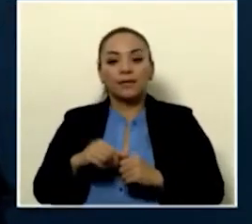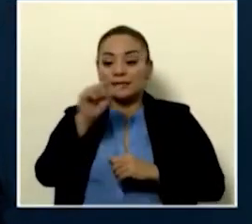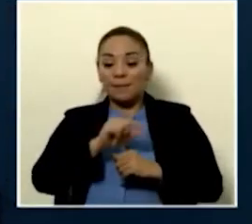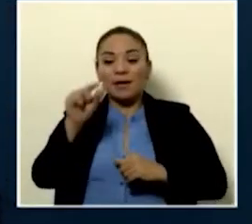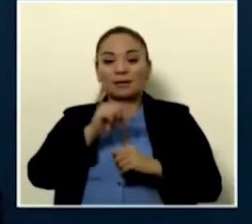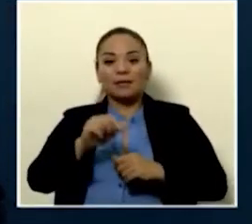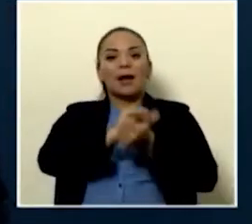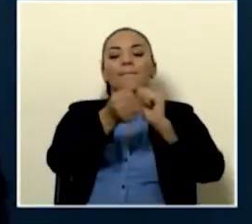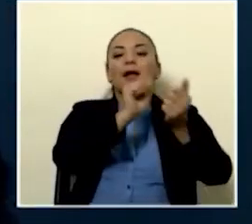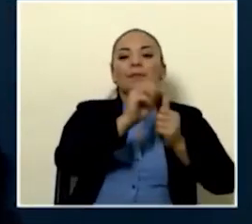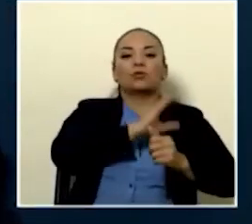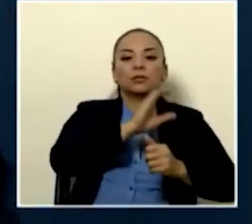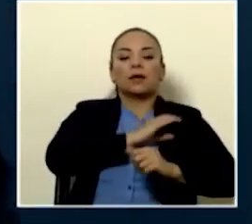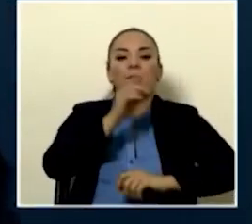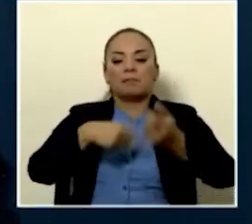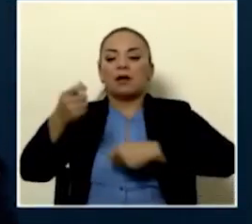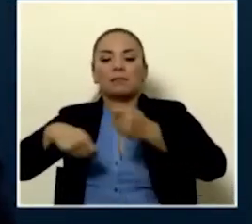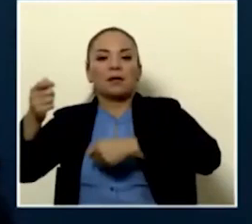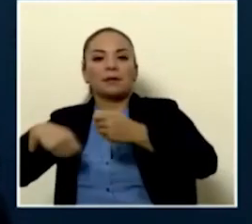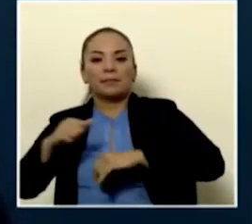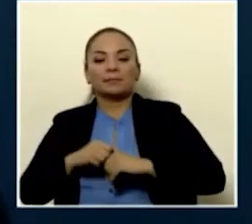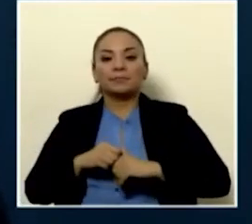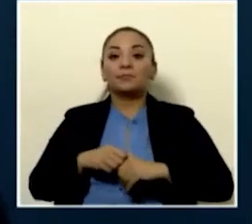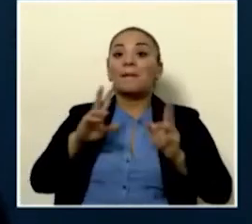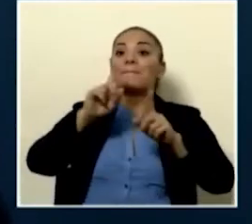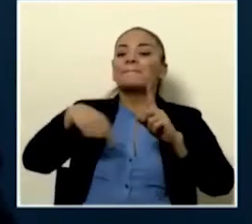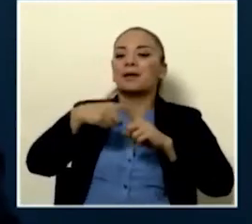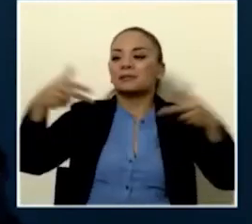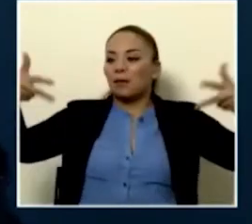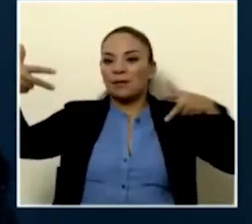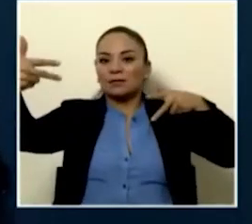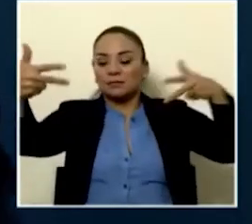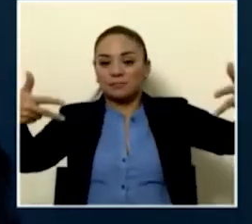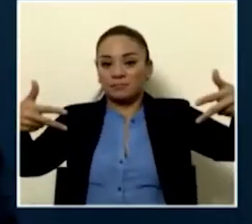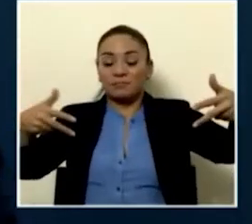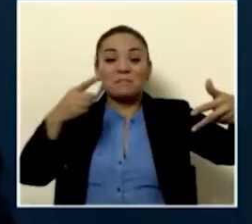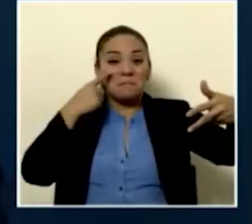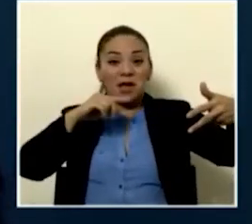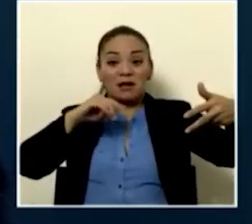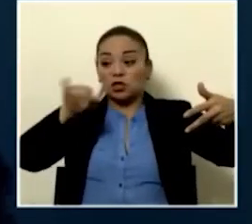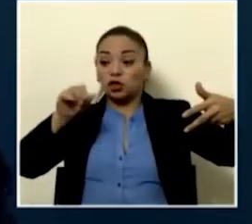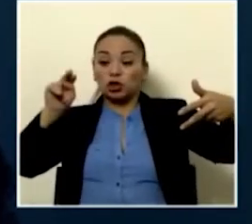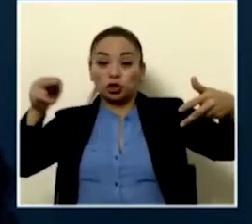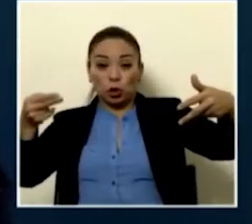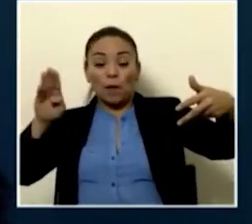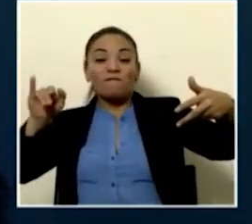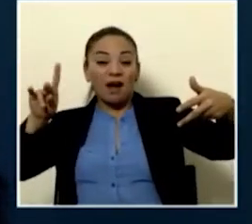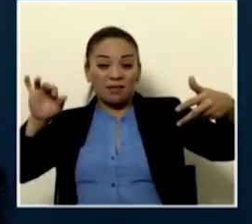efectivos, cámaras de televisión que ni Joe Biden tiene tanta cobertura que esos